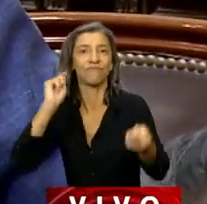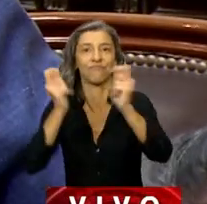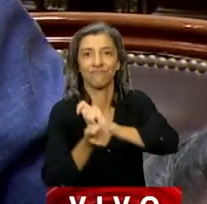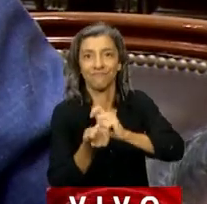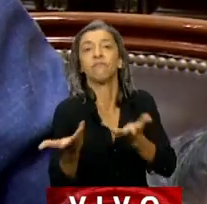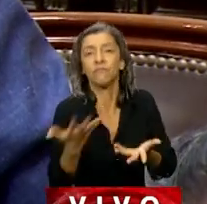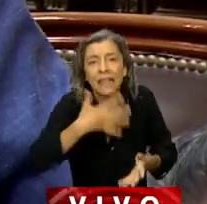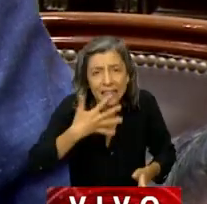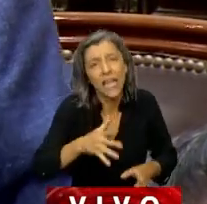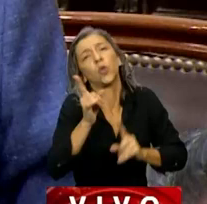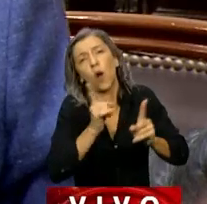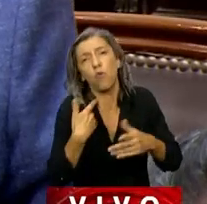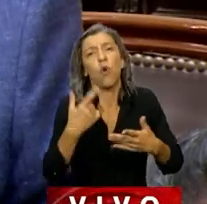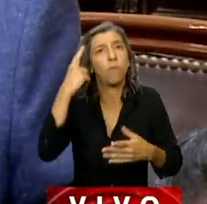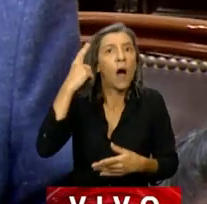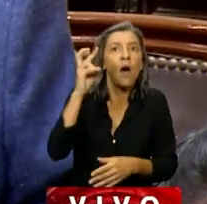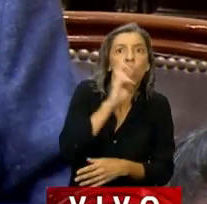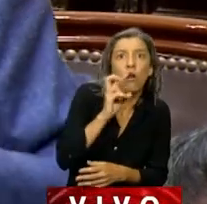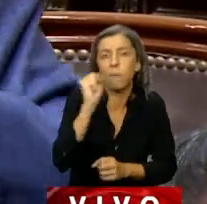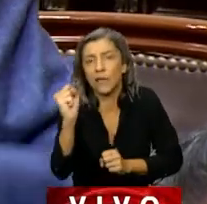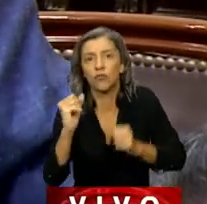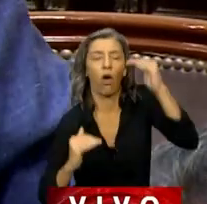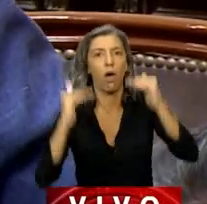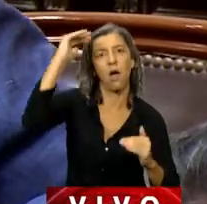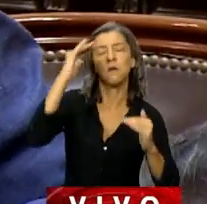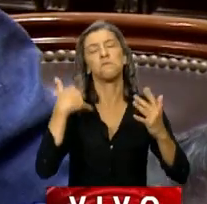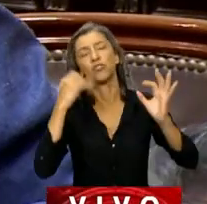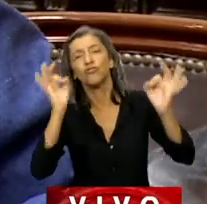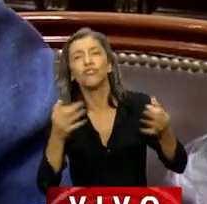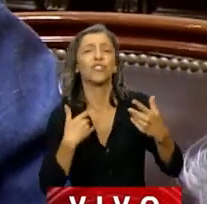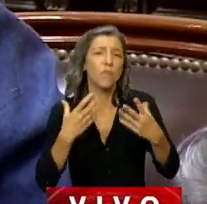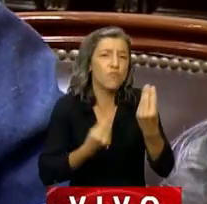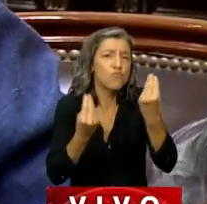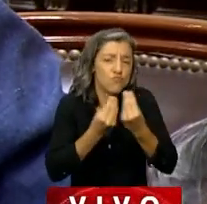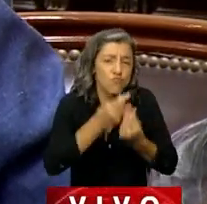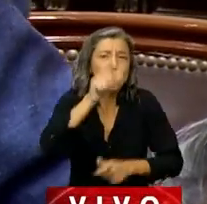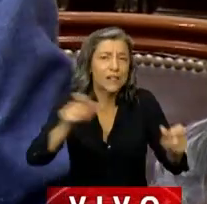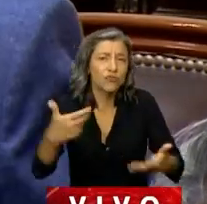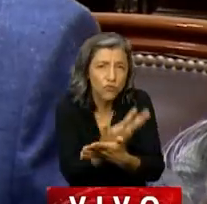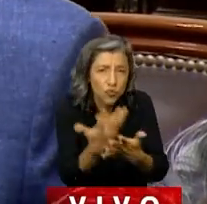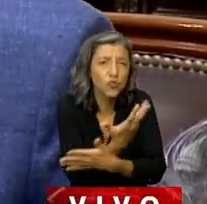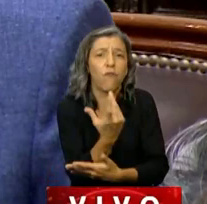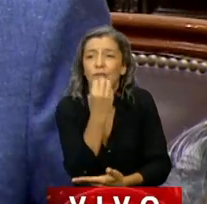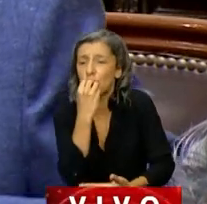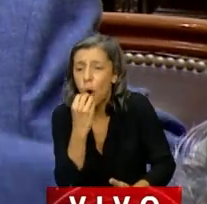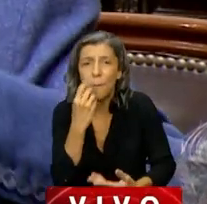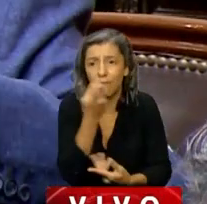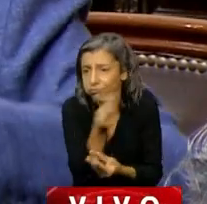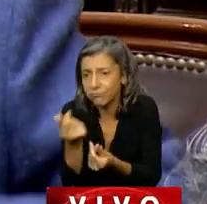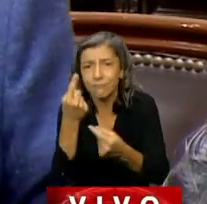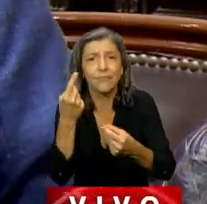iban a hacer que sufran mucho más aquellos que no pueden llegar ni siquiera a la comida, pero que también es cierto que